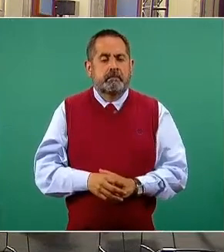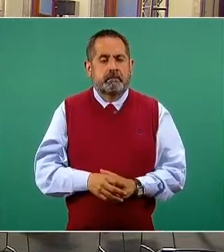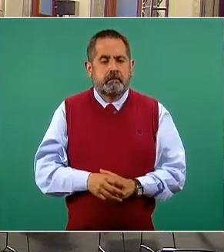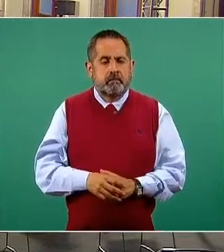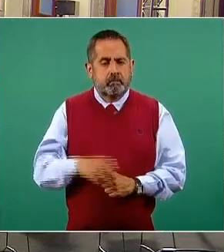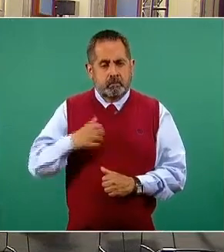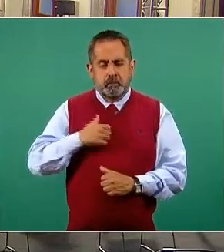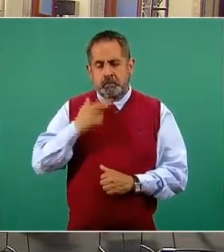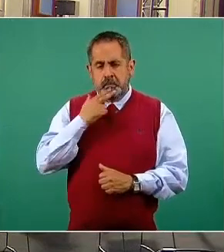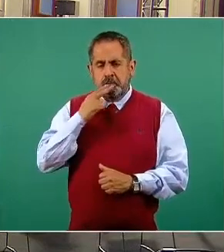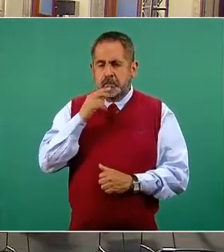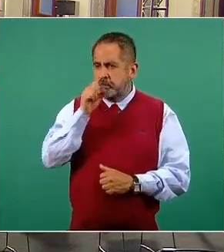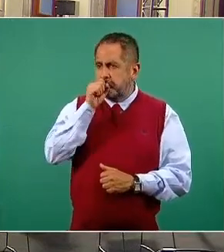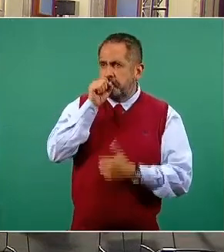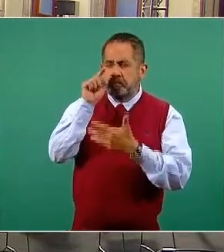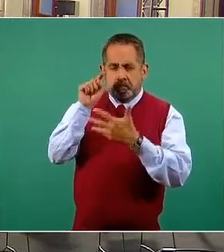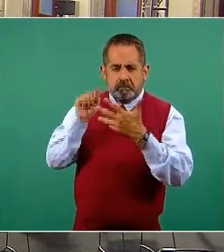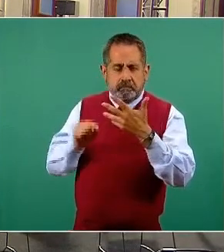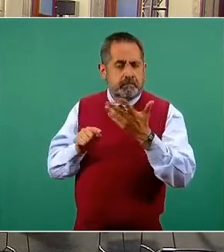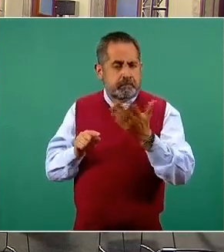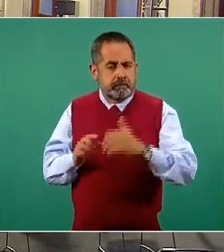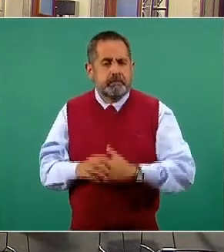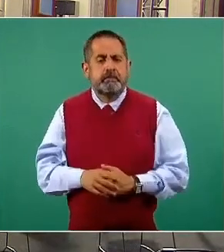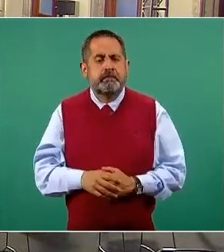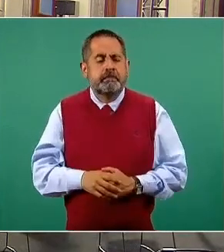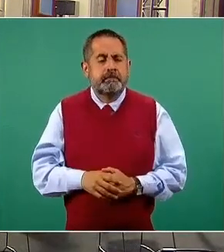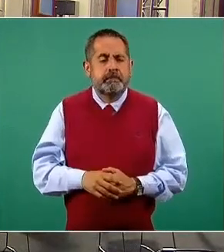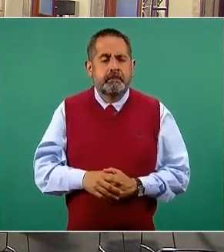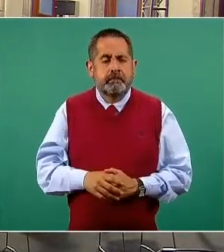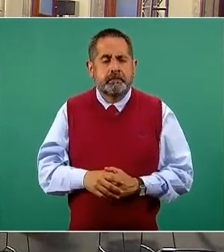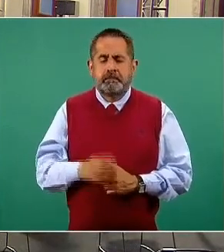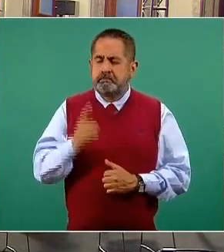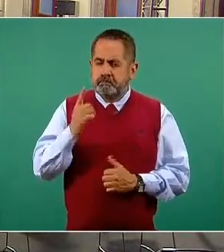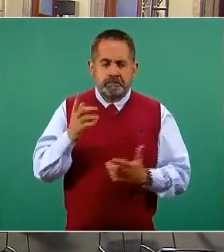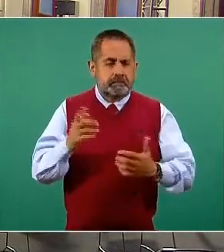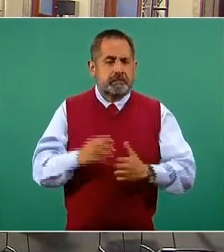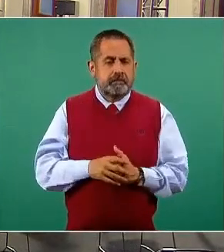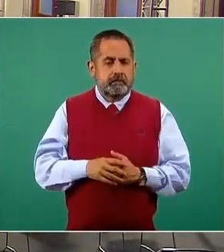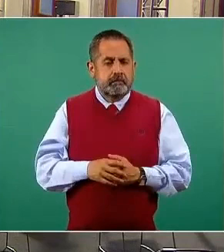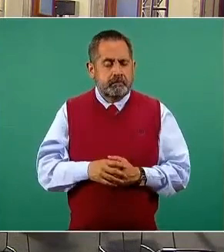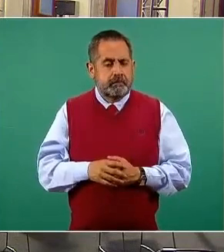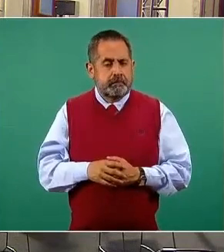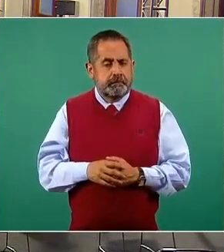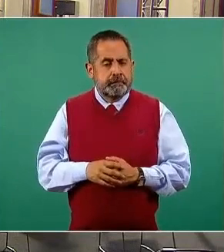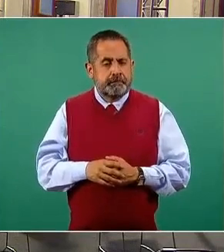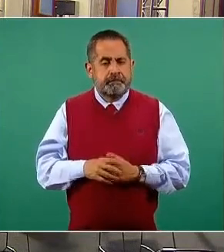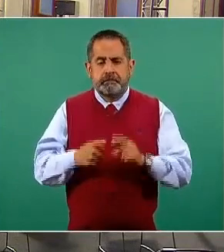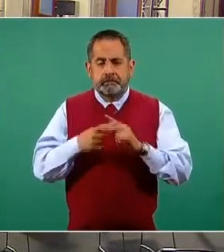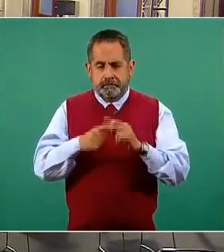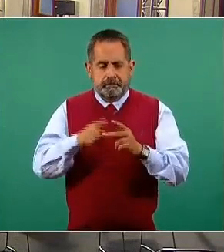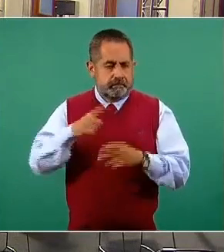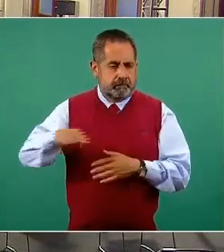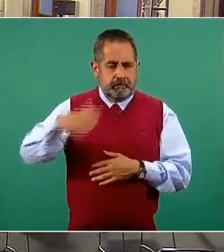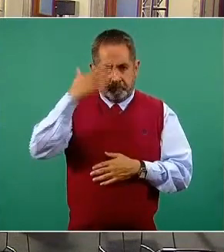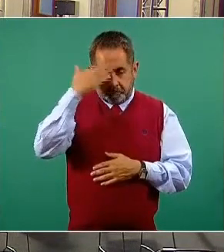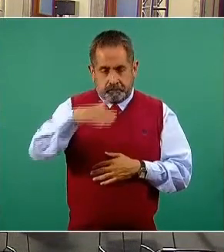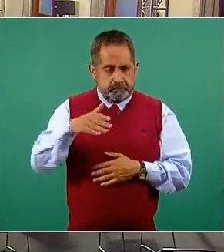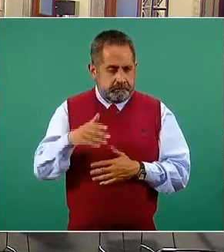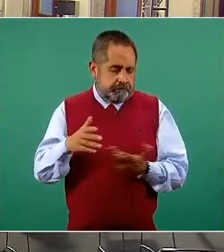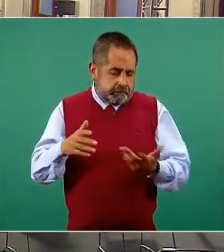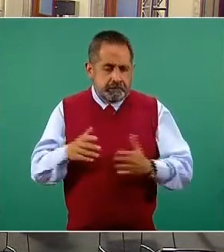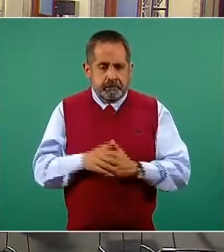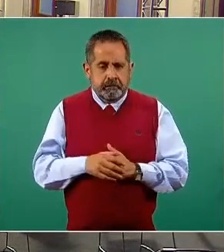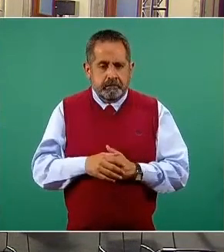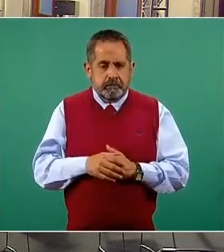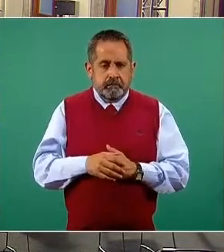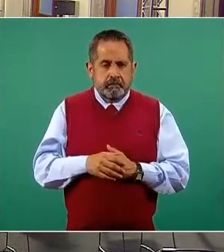estaré utilizando como guión. Primero, pues decirles que empezamos, como todos lo sabemos, recordando quizás